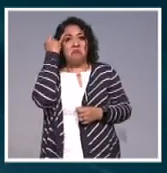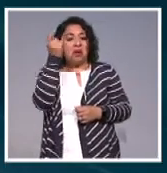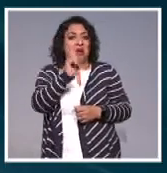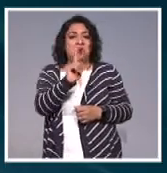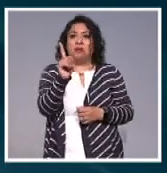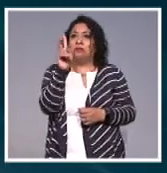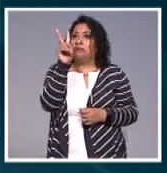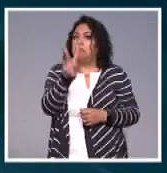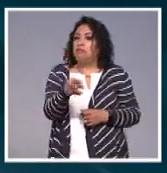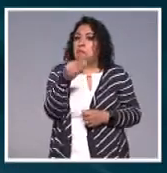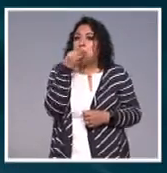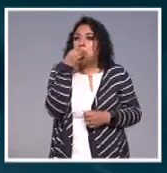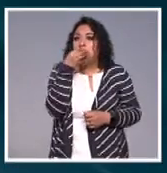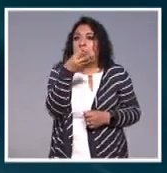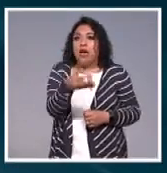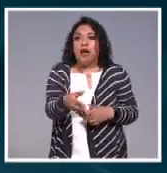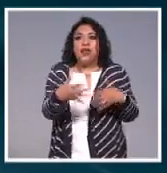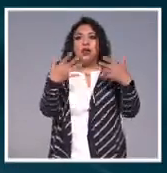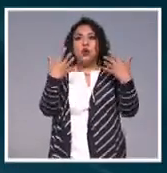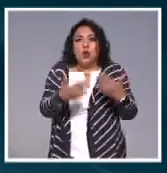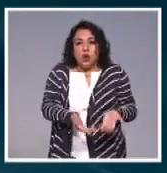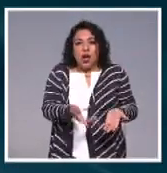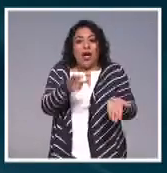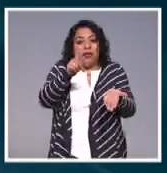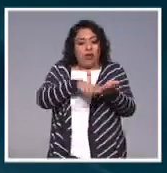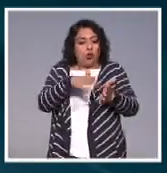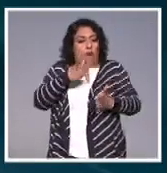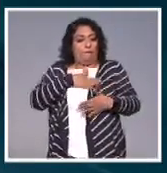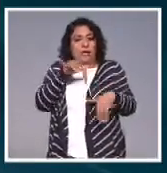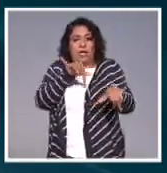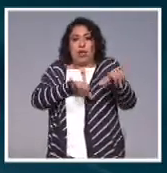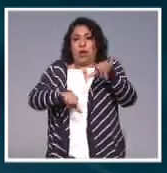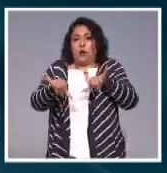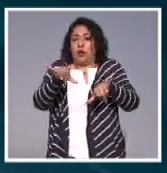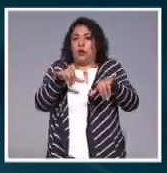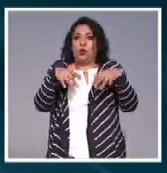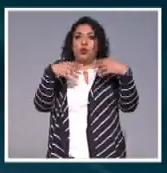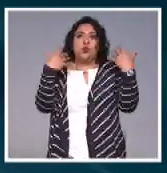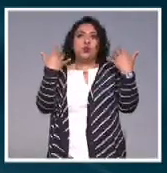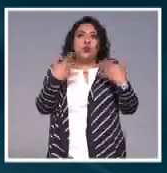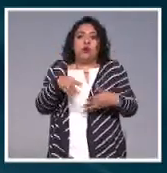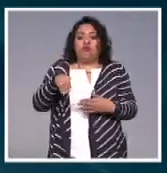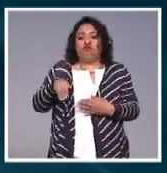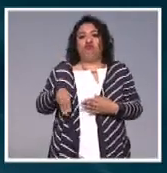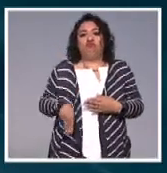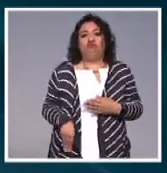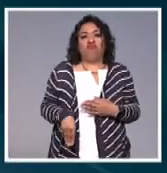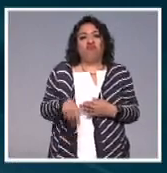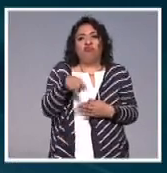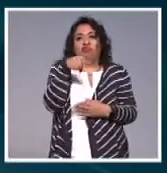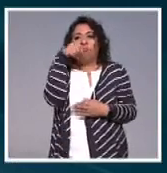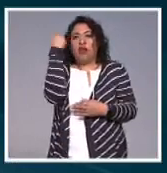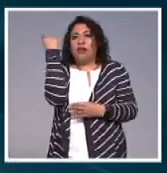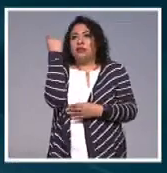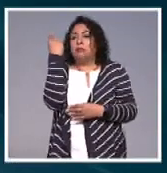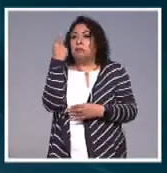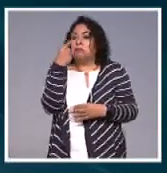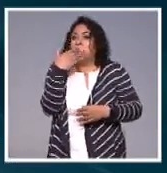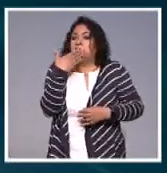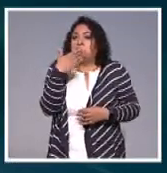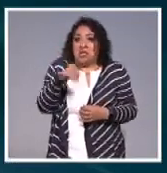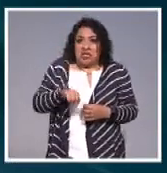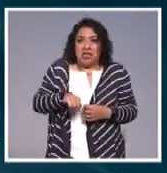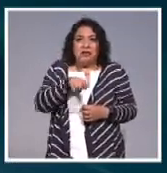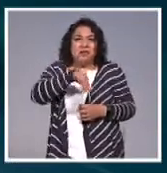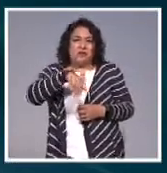me parece fascinante esto que comentan, llevar tu laboratorio personalizado prácticamente en la bolsa del pantalón. Suena fascinante y